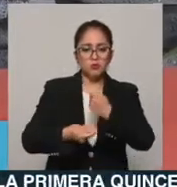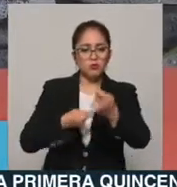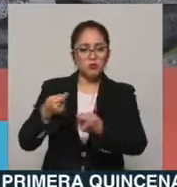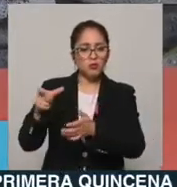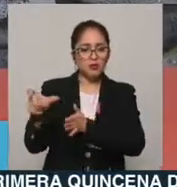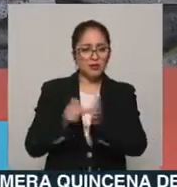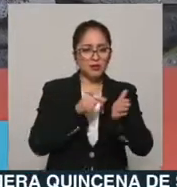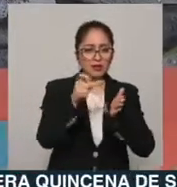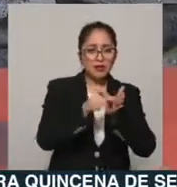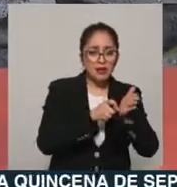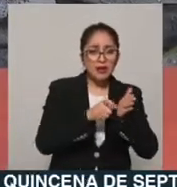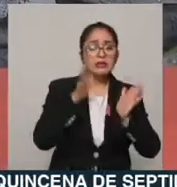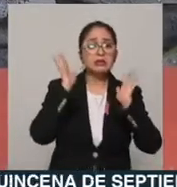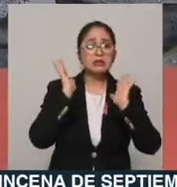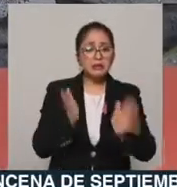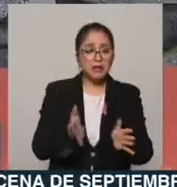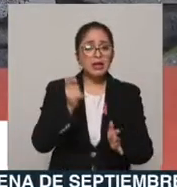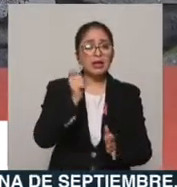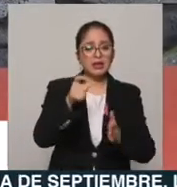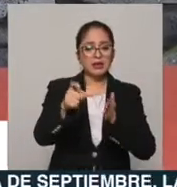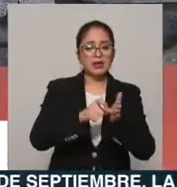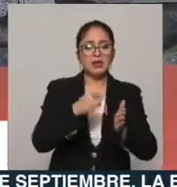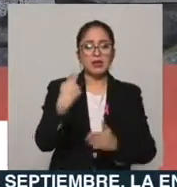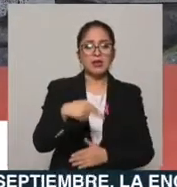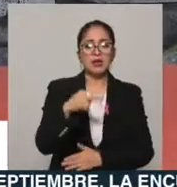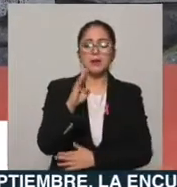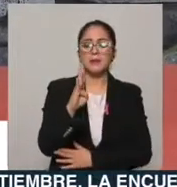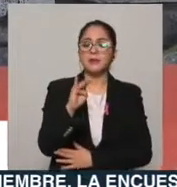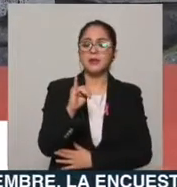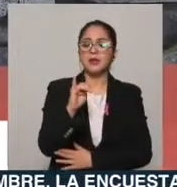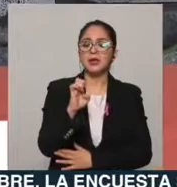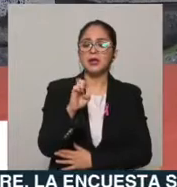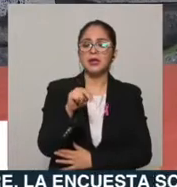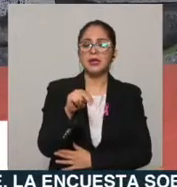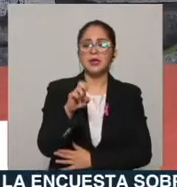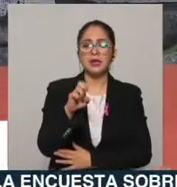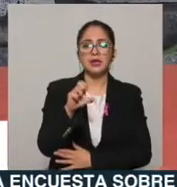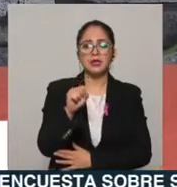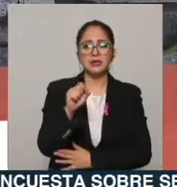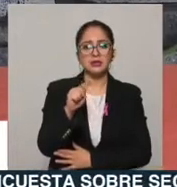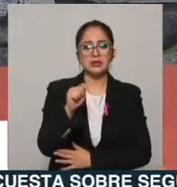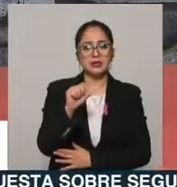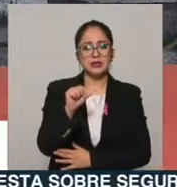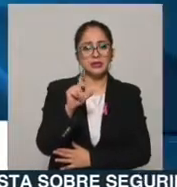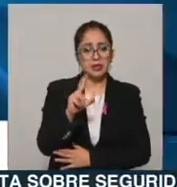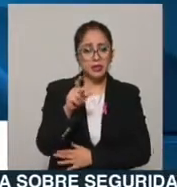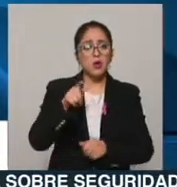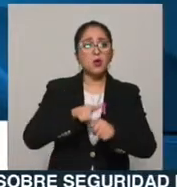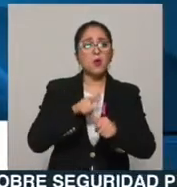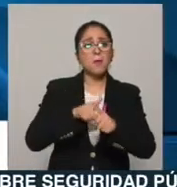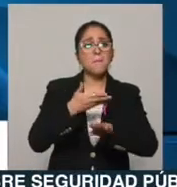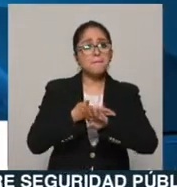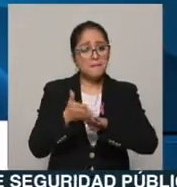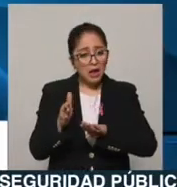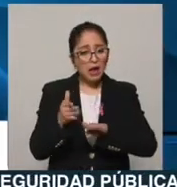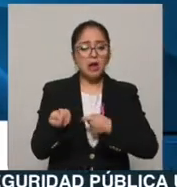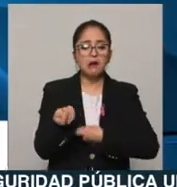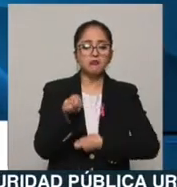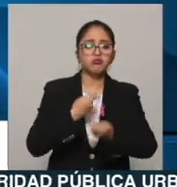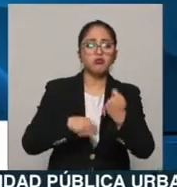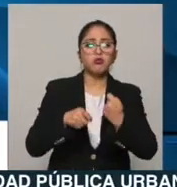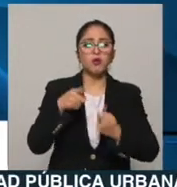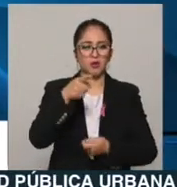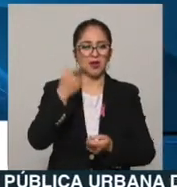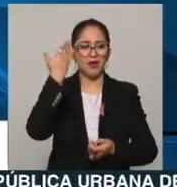que las tarjetas están entregadas, son las tarjetas del bienestar blancas. Que sustituían a las rosas. Exactamente, exactamente.